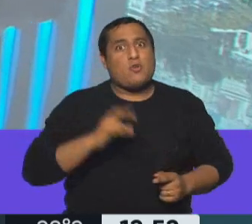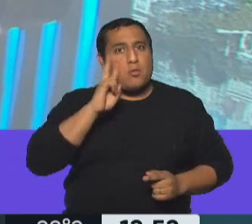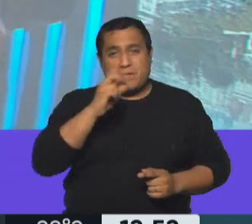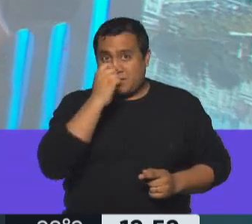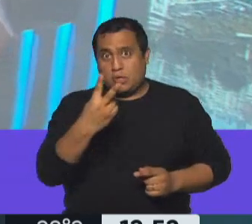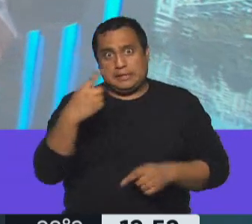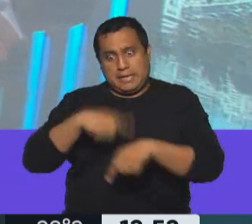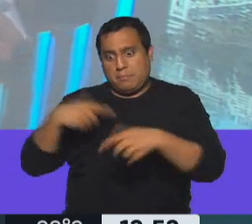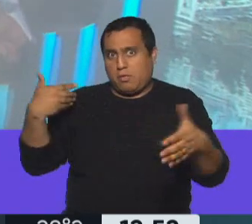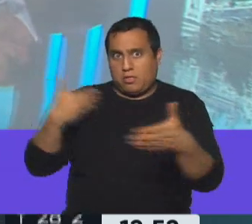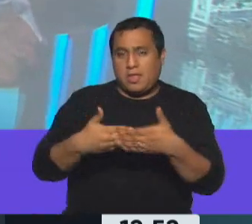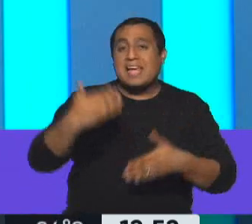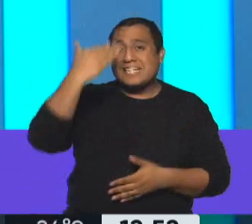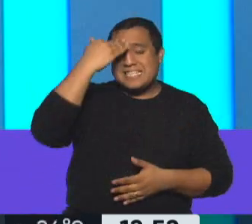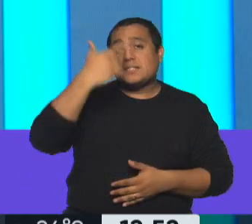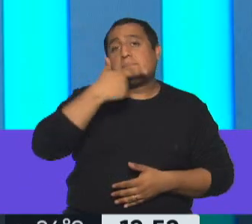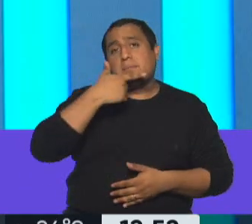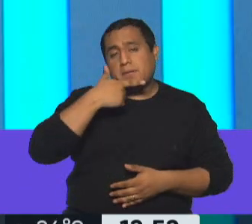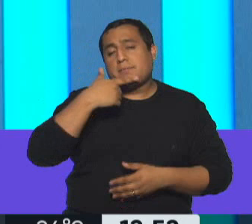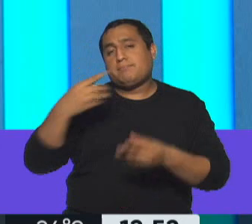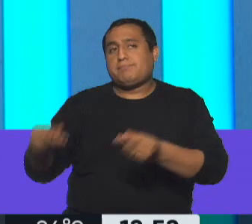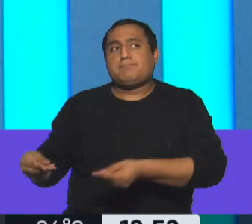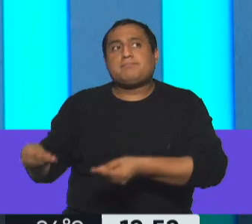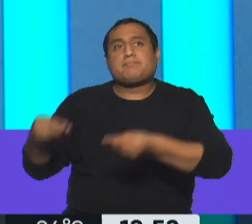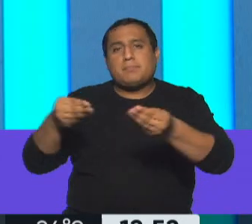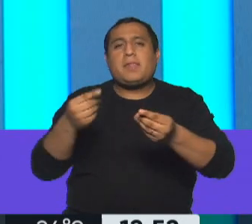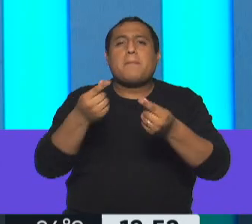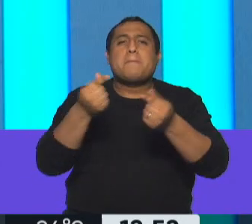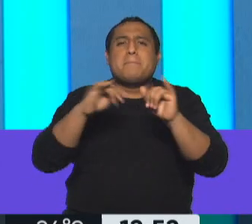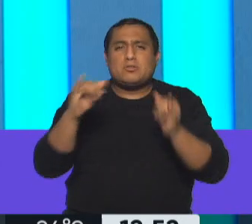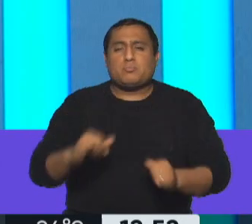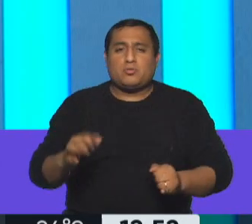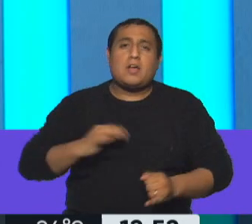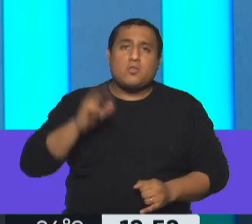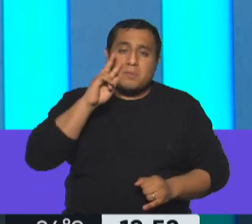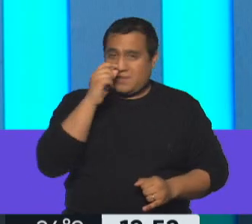descuenta el día 15 de septiembre por lo menos está ingresando el presupuesto 2022 en la cámara de diputados